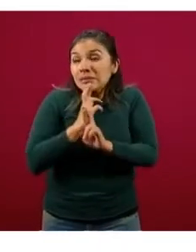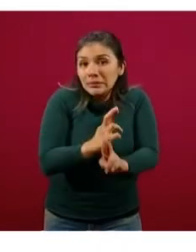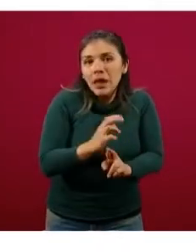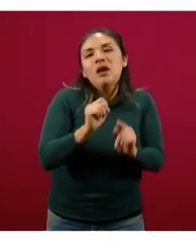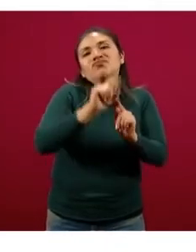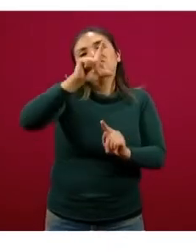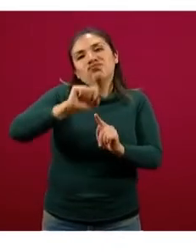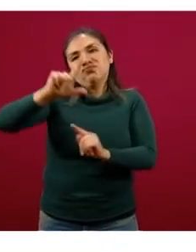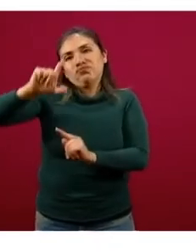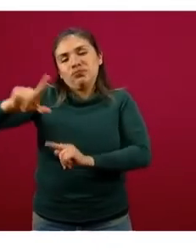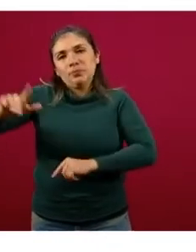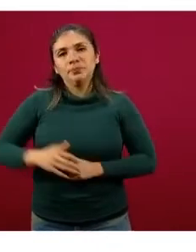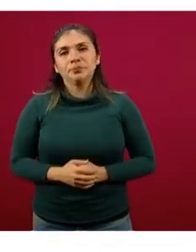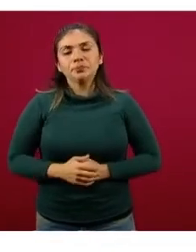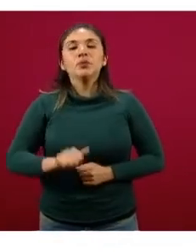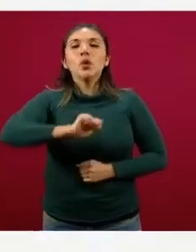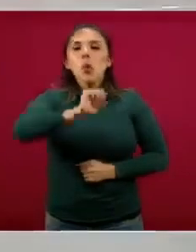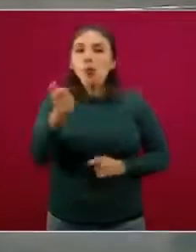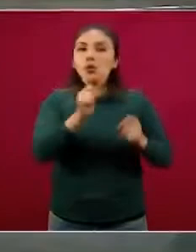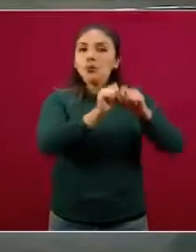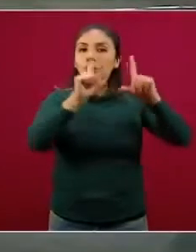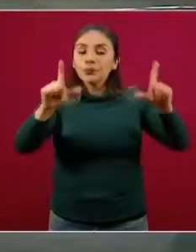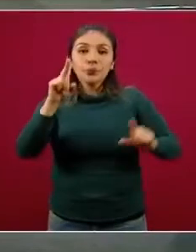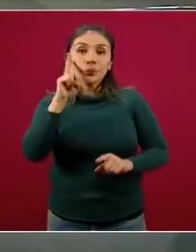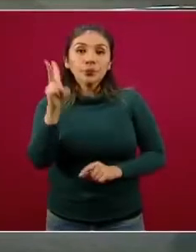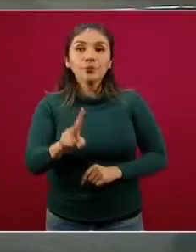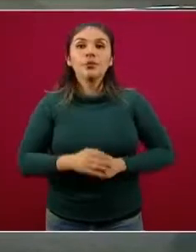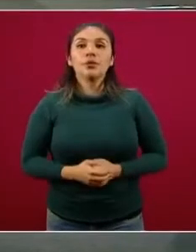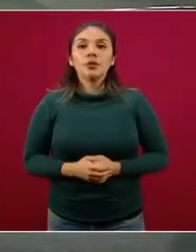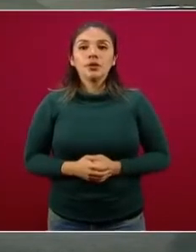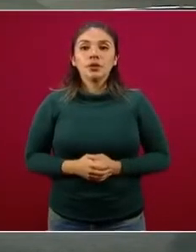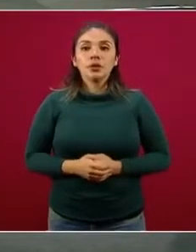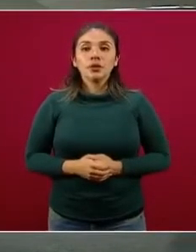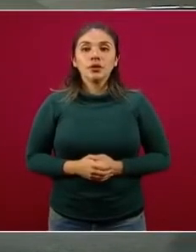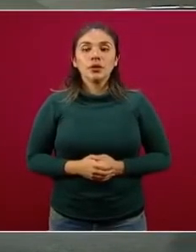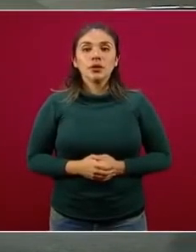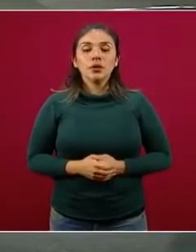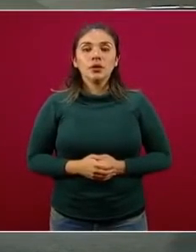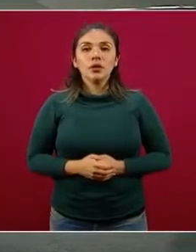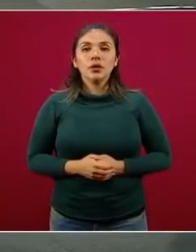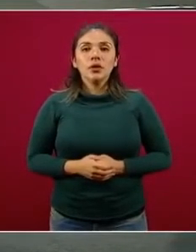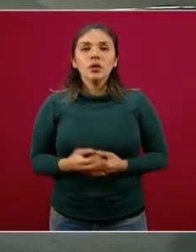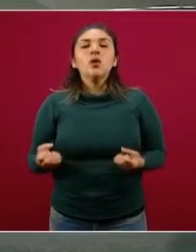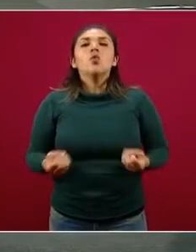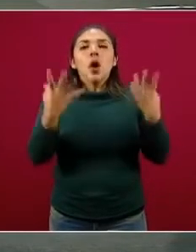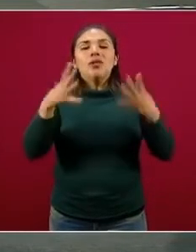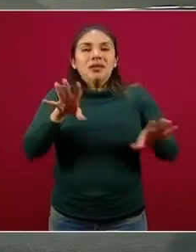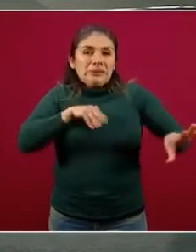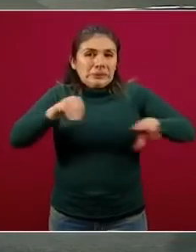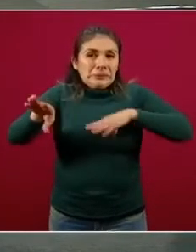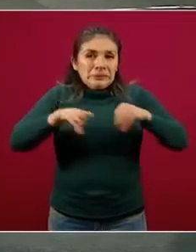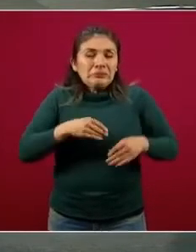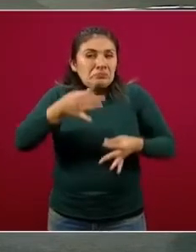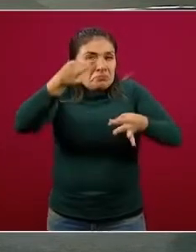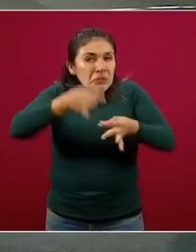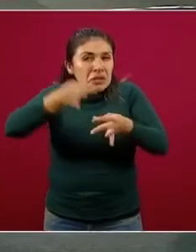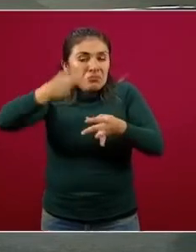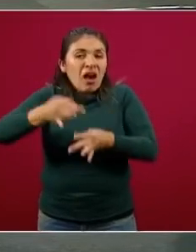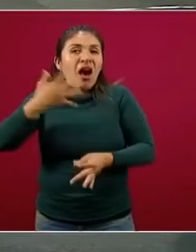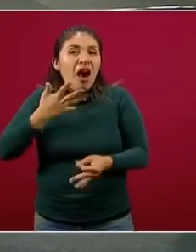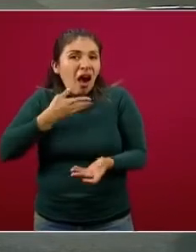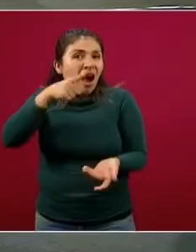resultado. En la siguiente diapositiva vamos a ver la curva epidémica conformada por casos confirmados